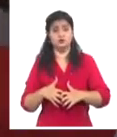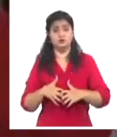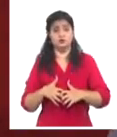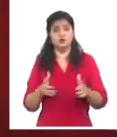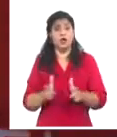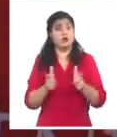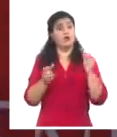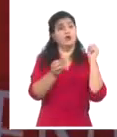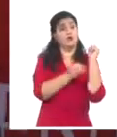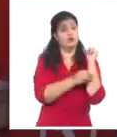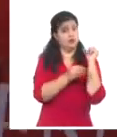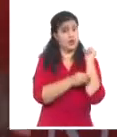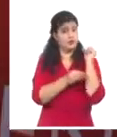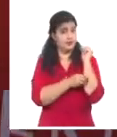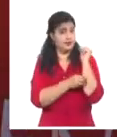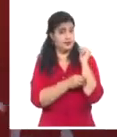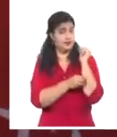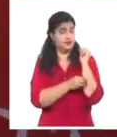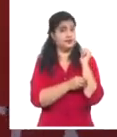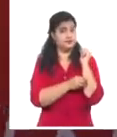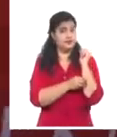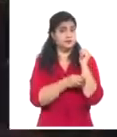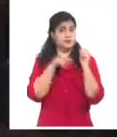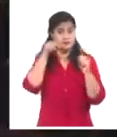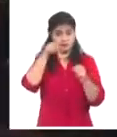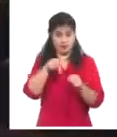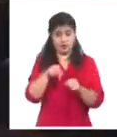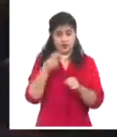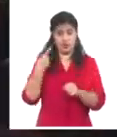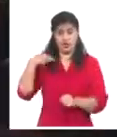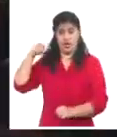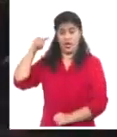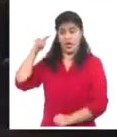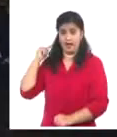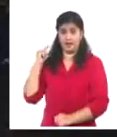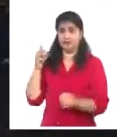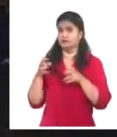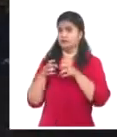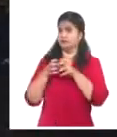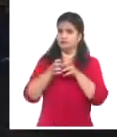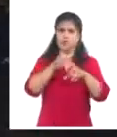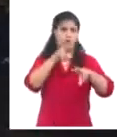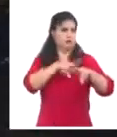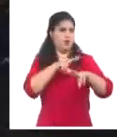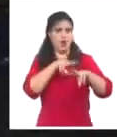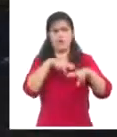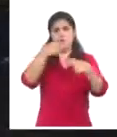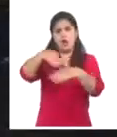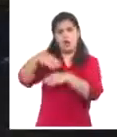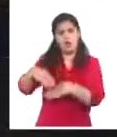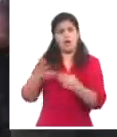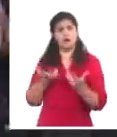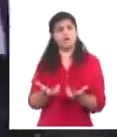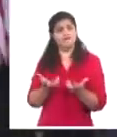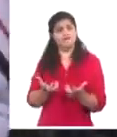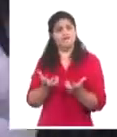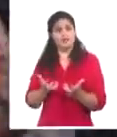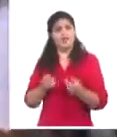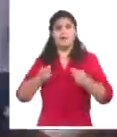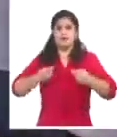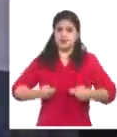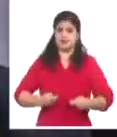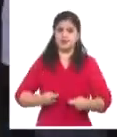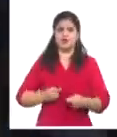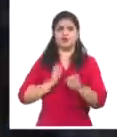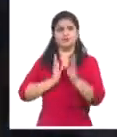del amanecer, en el Día Internacional de los Trabajadores, la decisión para avanzar y no detener el